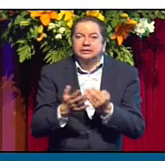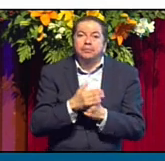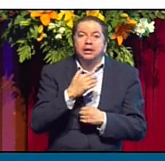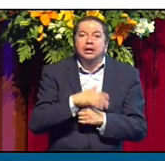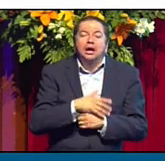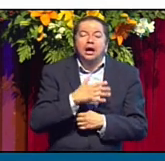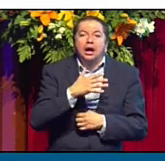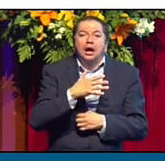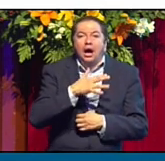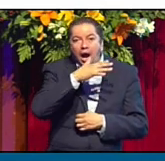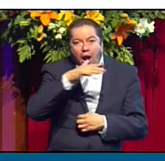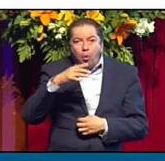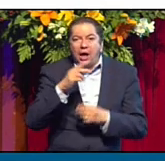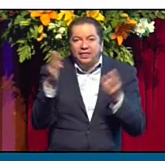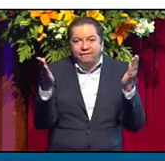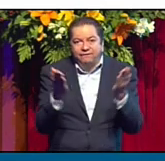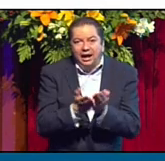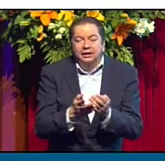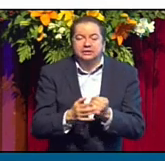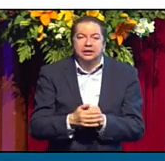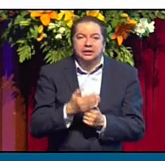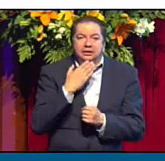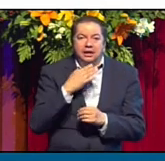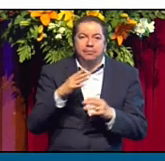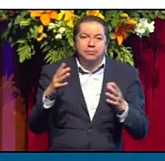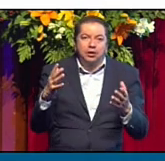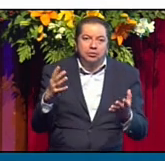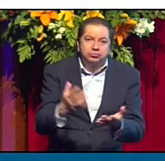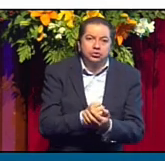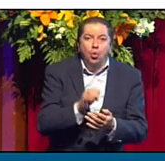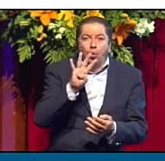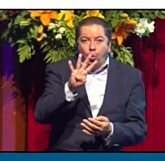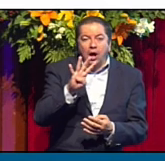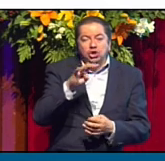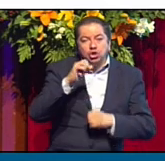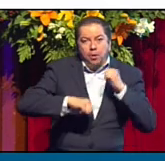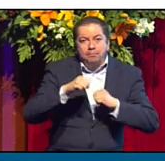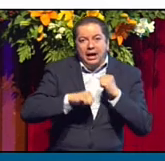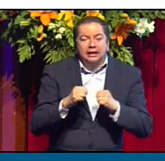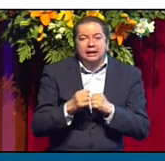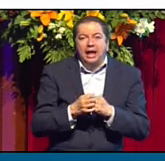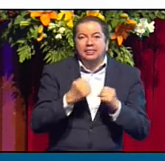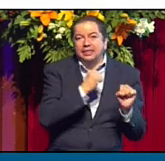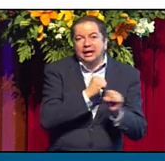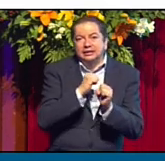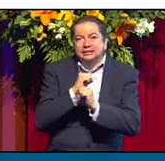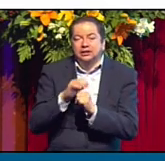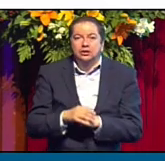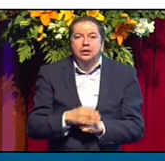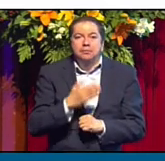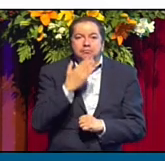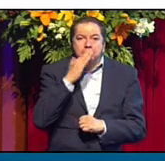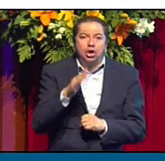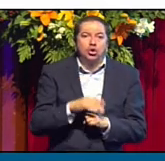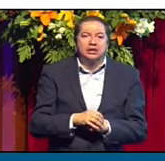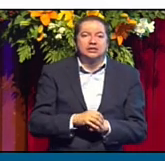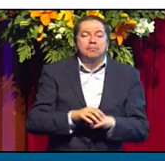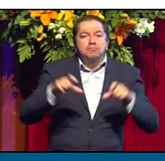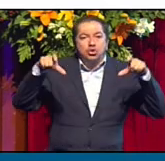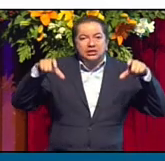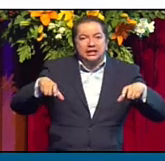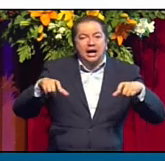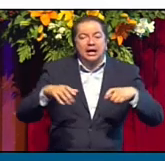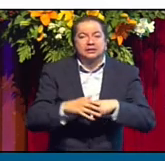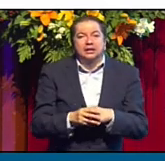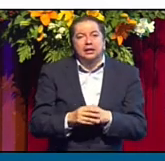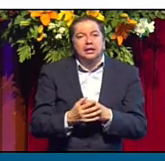¿Dónde estaba? Adquisición de 4 máquinas de aseo comunal, mejoramiento integral del acceso poniente, mejoramiento de la multicancha a la población